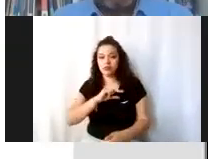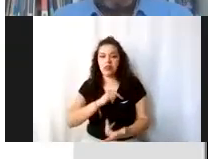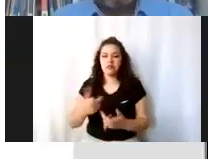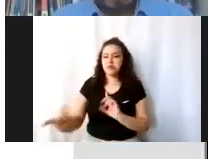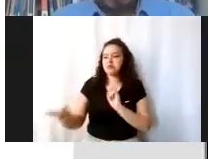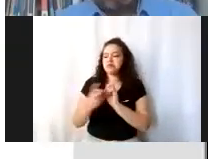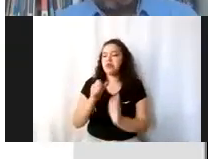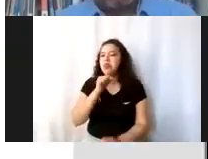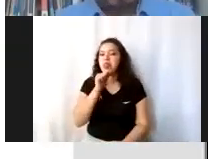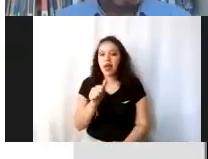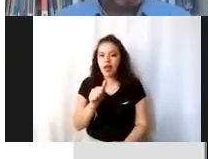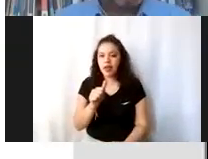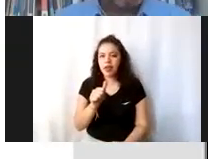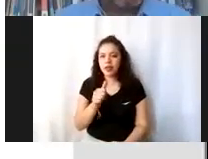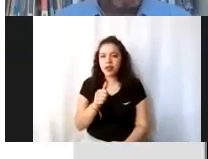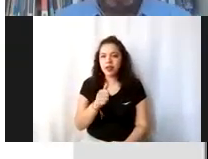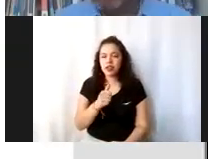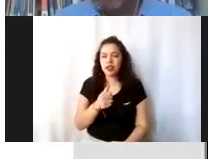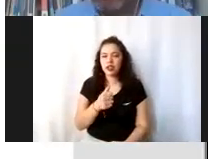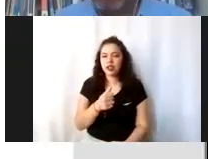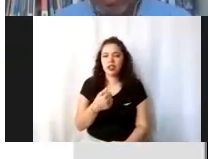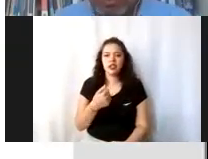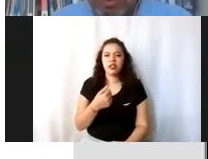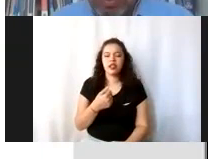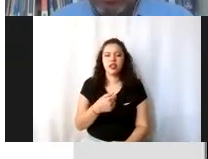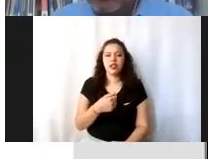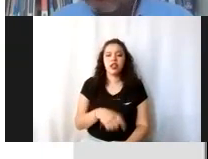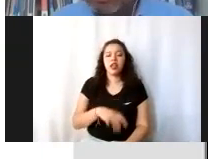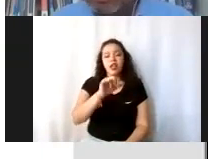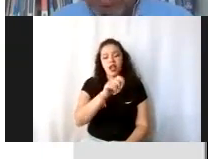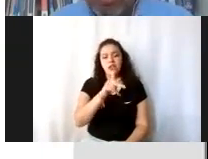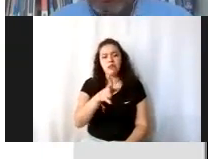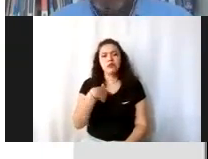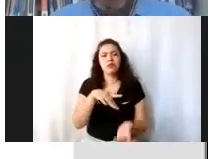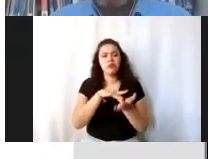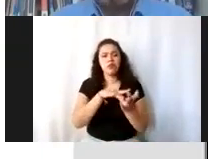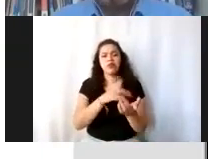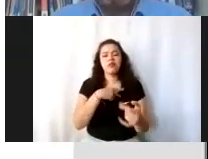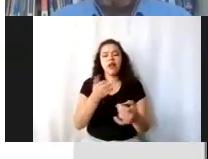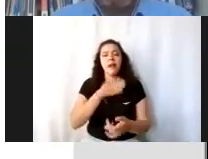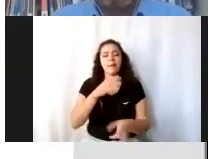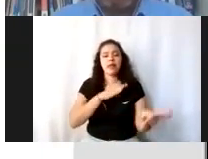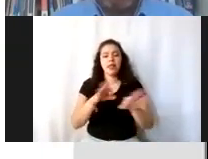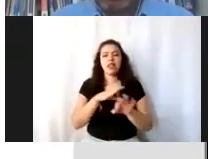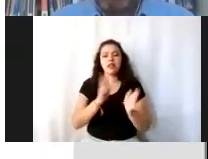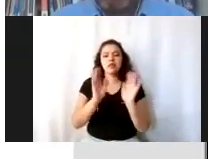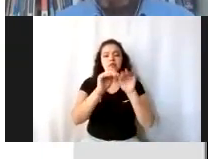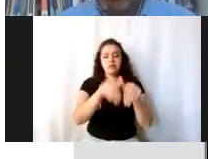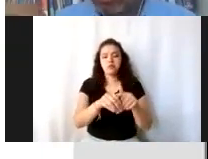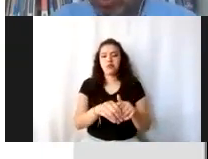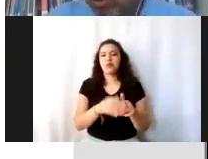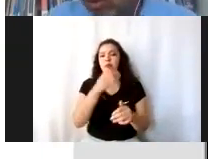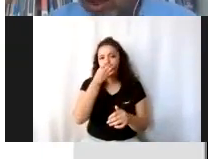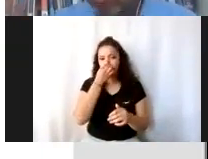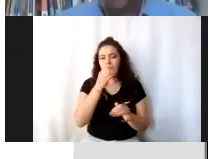entonces yo digo que quiero ser ayudante en la IAP y ustedes me dan trabajo. Y me dan un trabajo